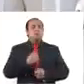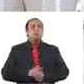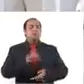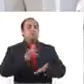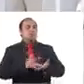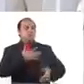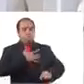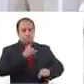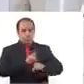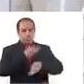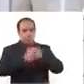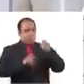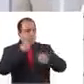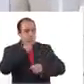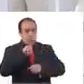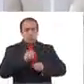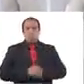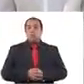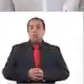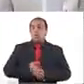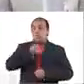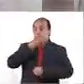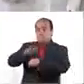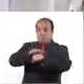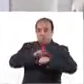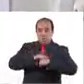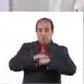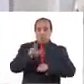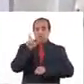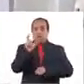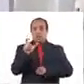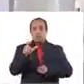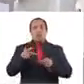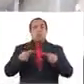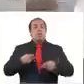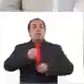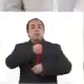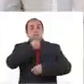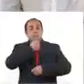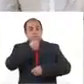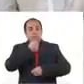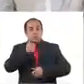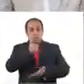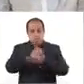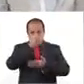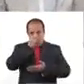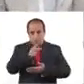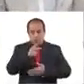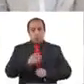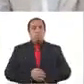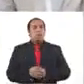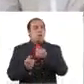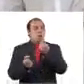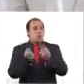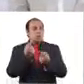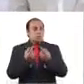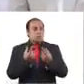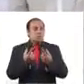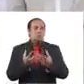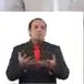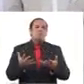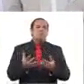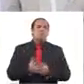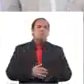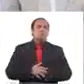Para todos de una vez es importante, las tarjetas de adulto mayor en la Ciudad de México algunas pues son personas